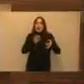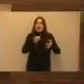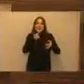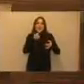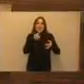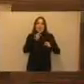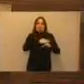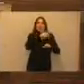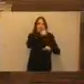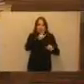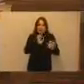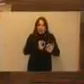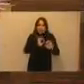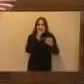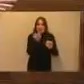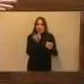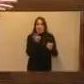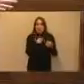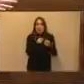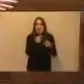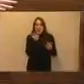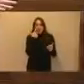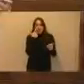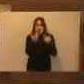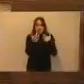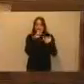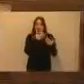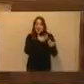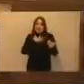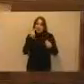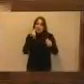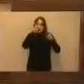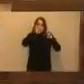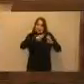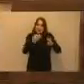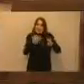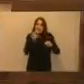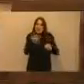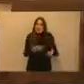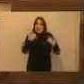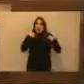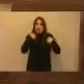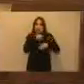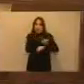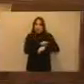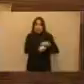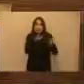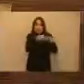sobre estas personas, pero sí dar un toque de atención que, por supuesto, creemos que debería de ser investigado y que le corresponde a su consejería el tomar cartas en el asunto.